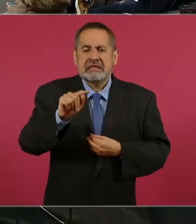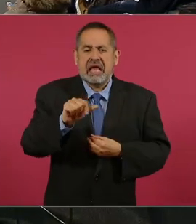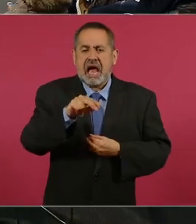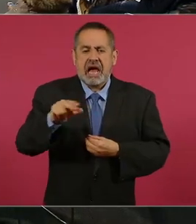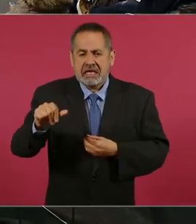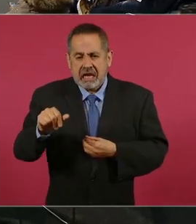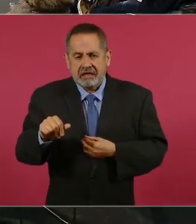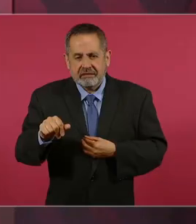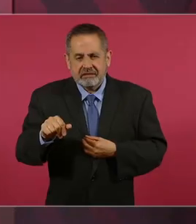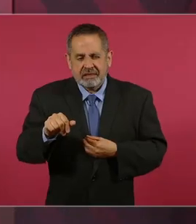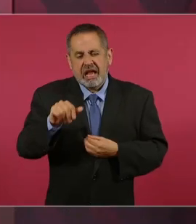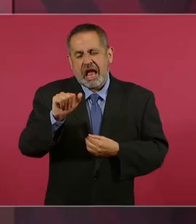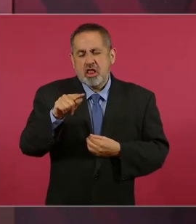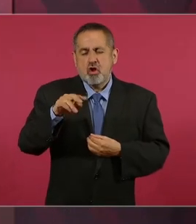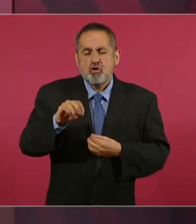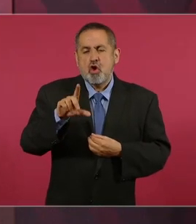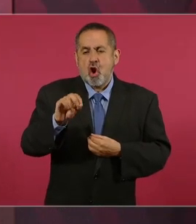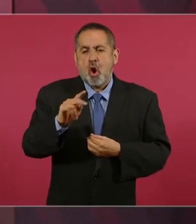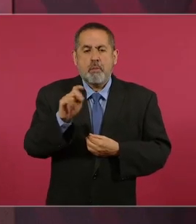de Antonio López de Santana.